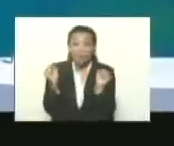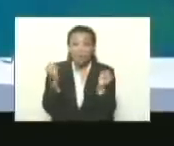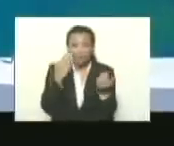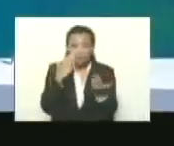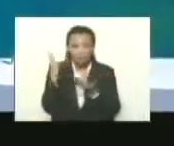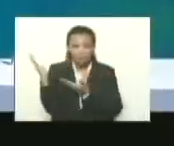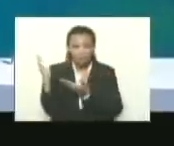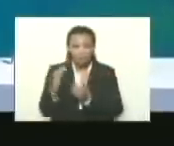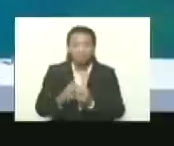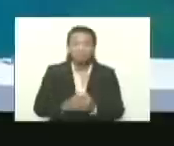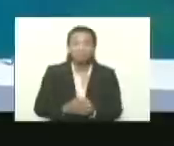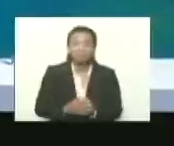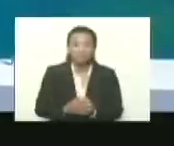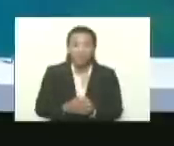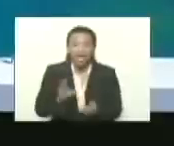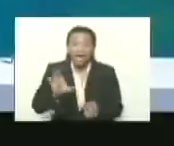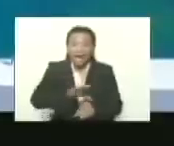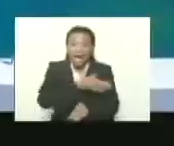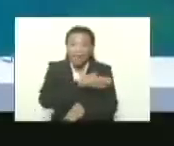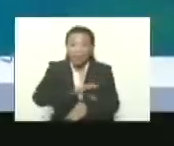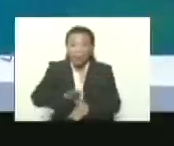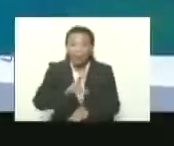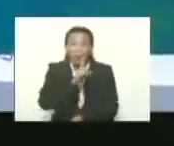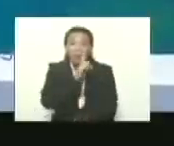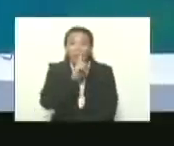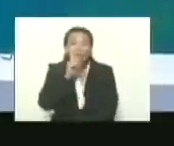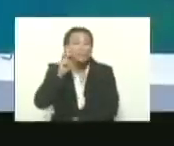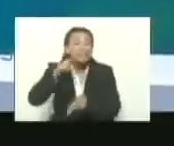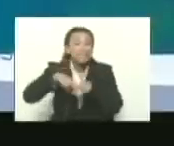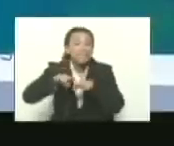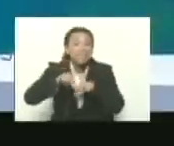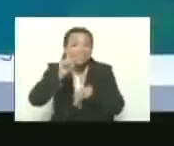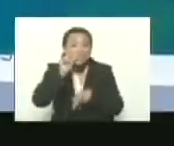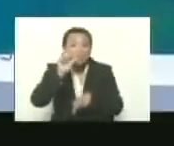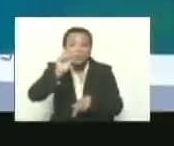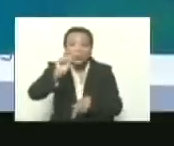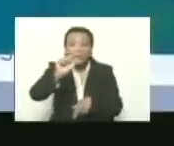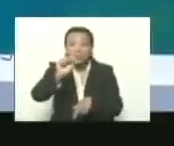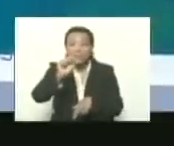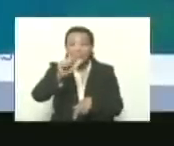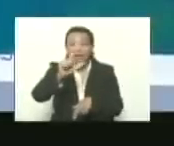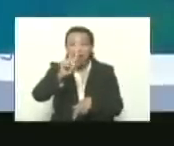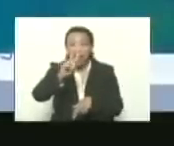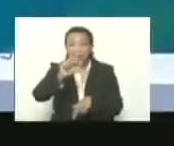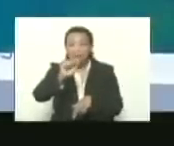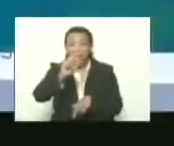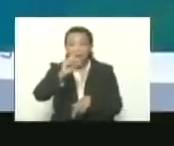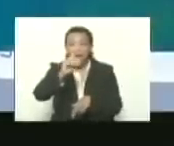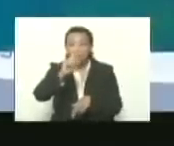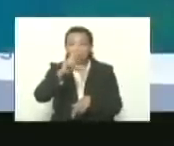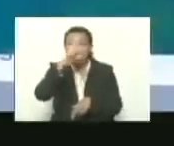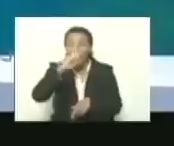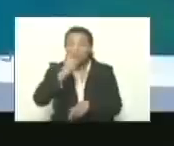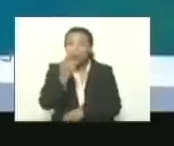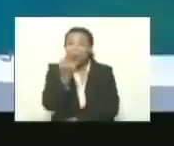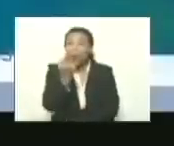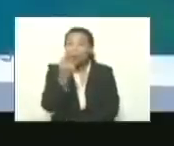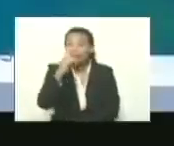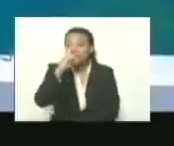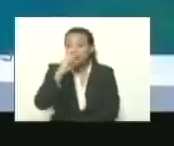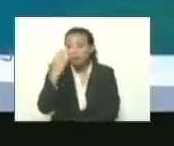Merideña, cantada por Salvador Ramírez, que es cantante, tiene 11 años y además